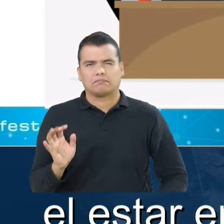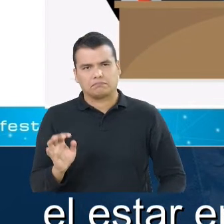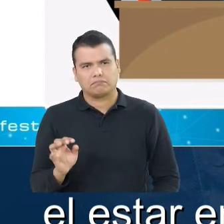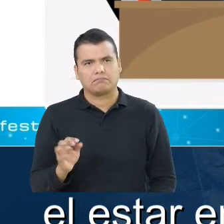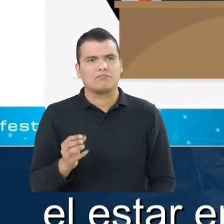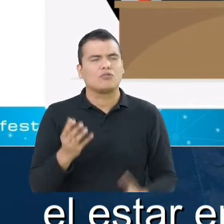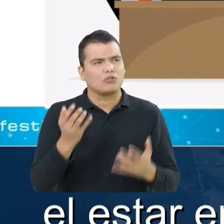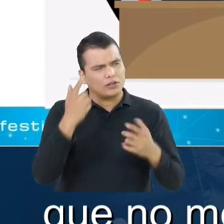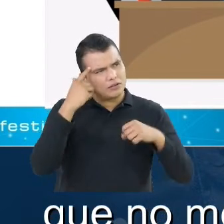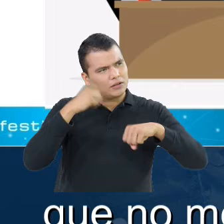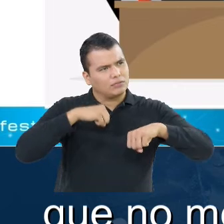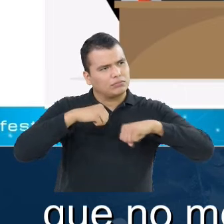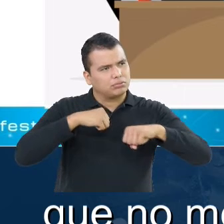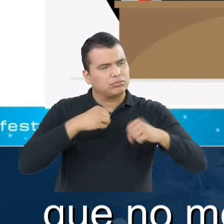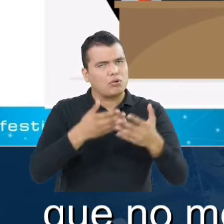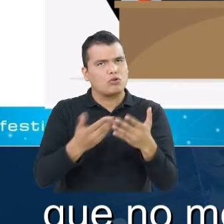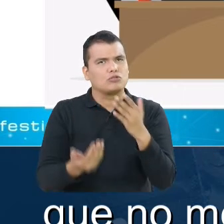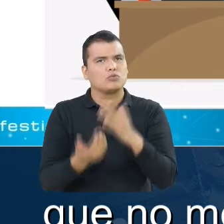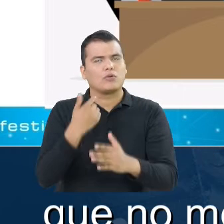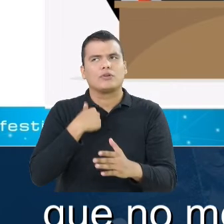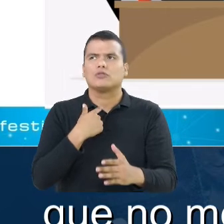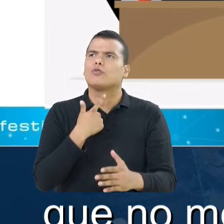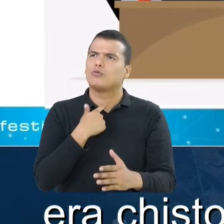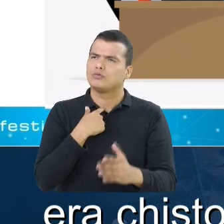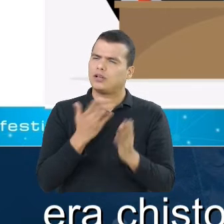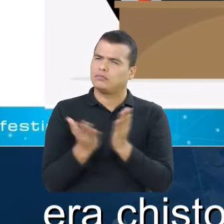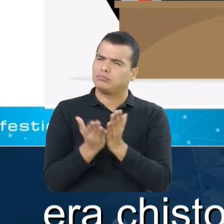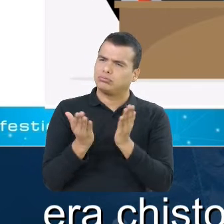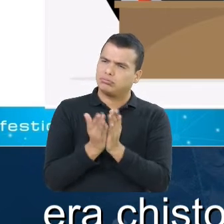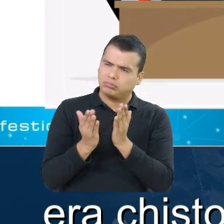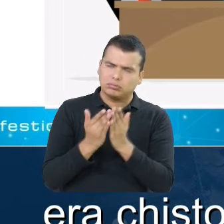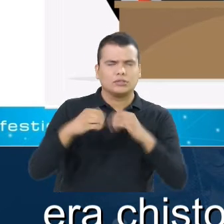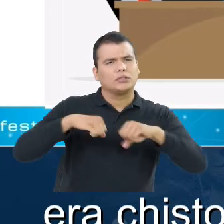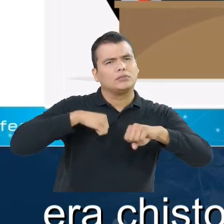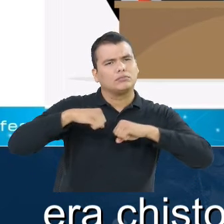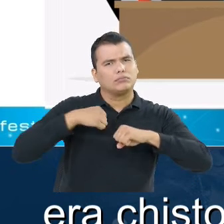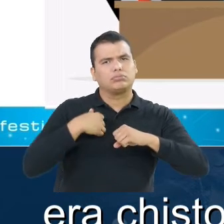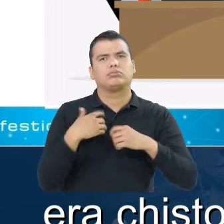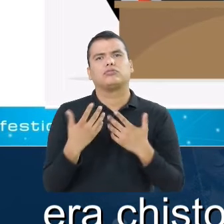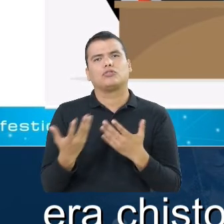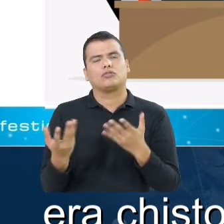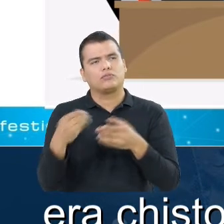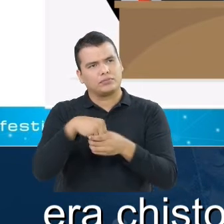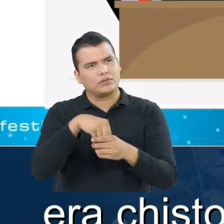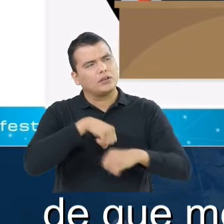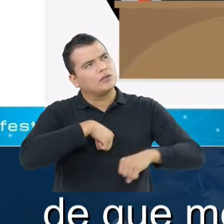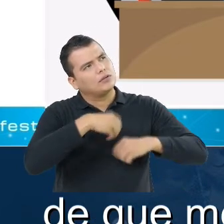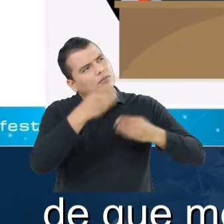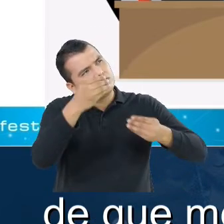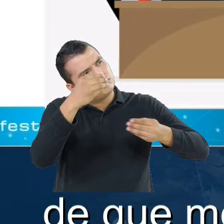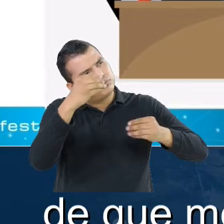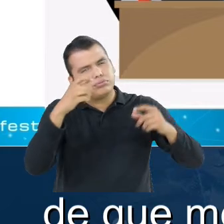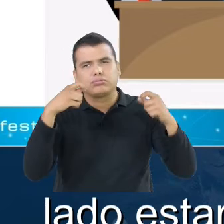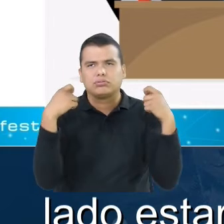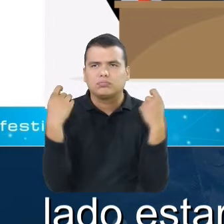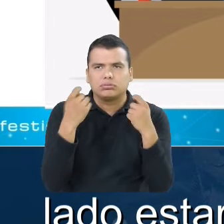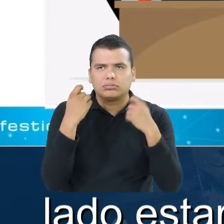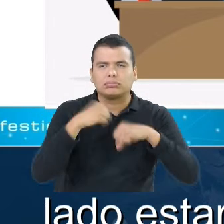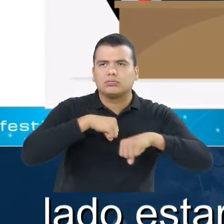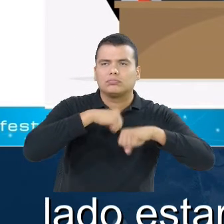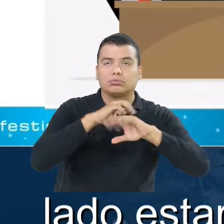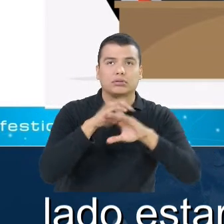cosas nuevas, de que me gustaba mucho estudiar por mi lado, estar en cursos de marketing digital, en cursos de ventas, en fin.